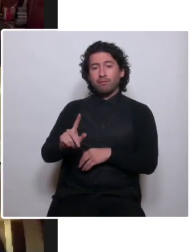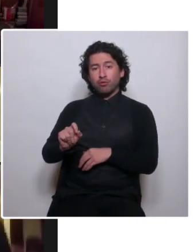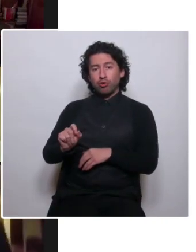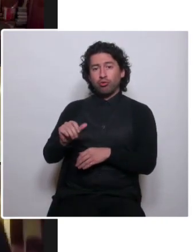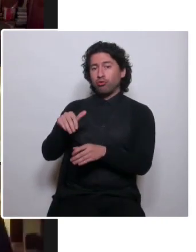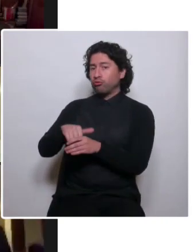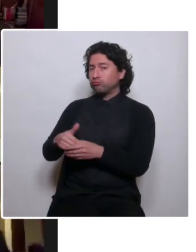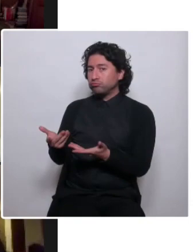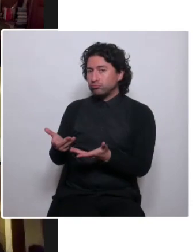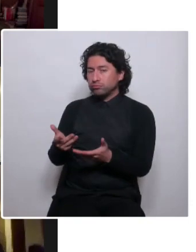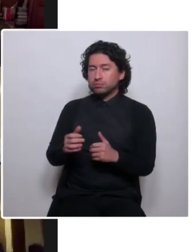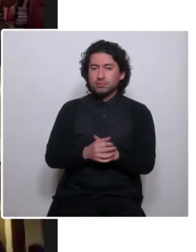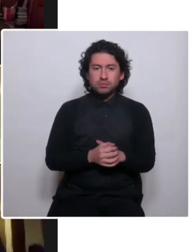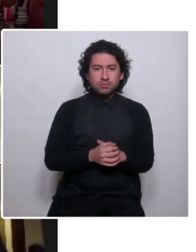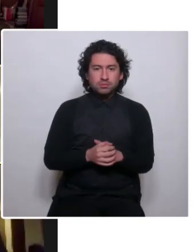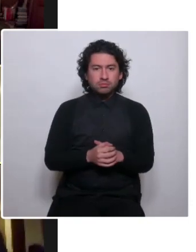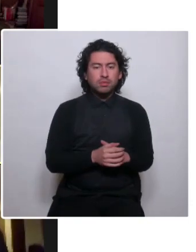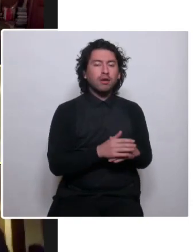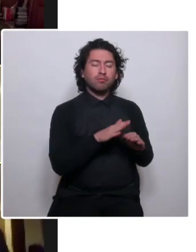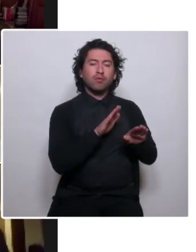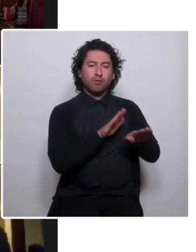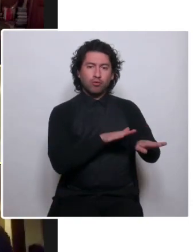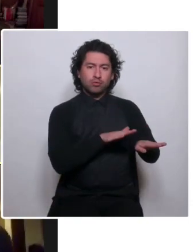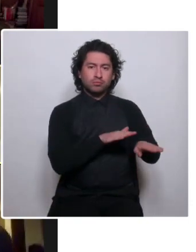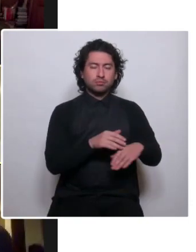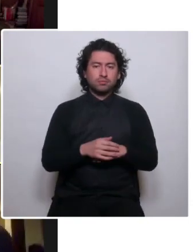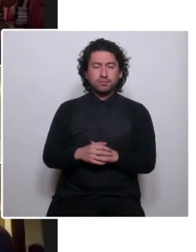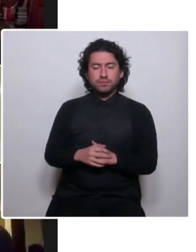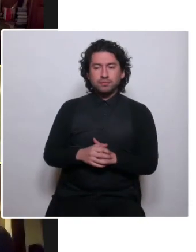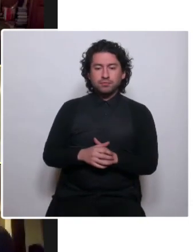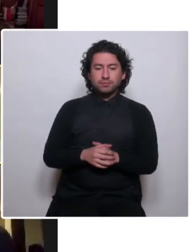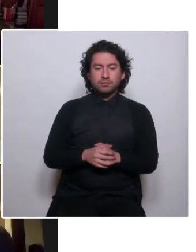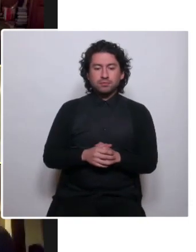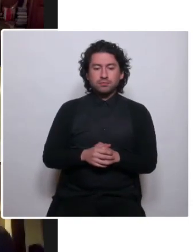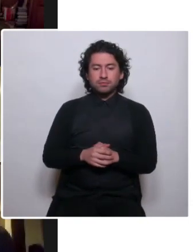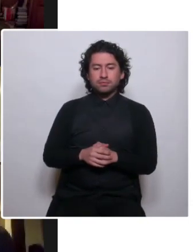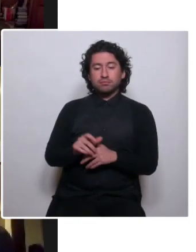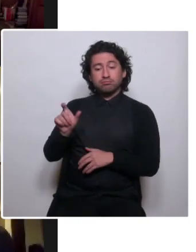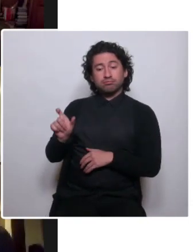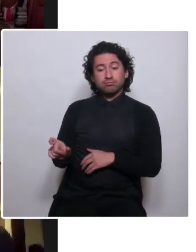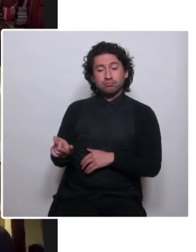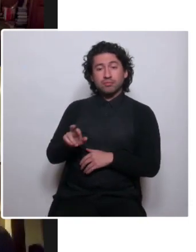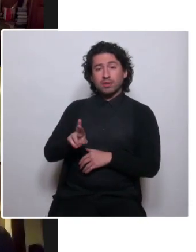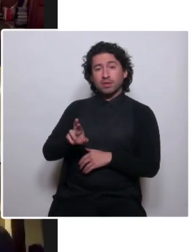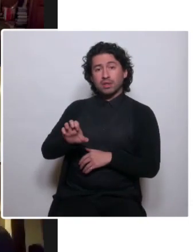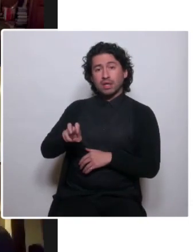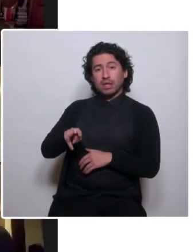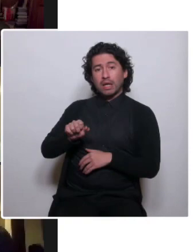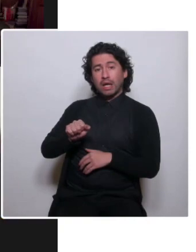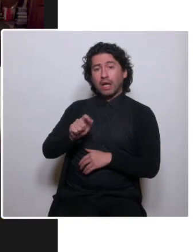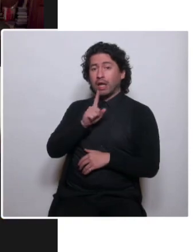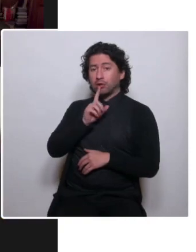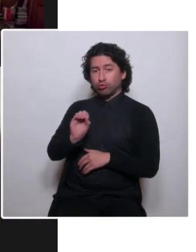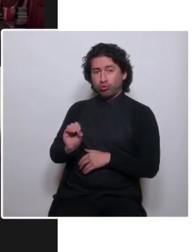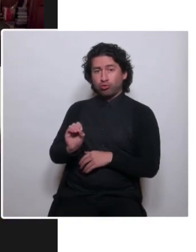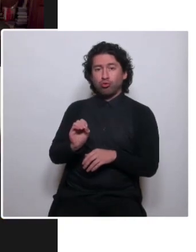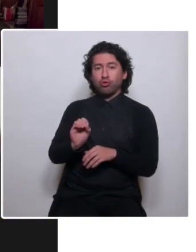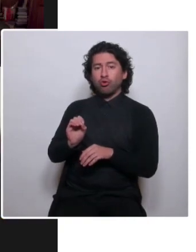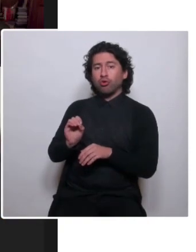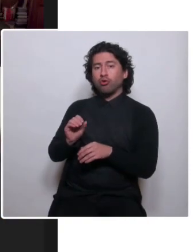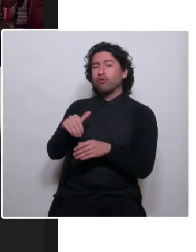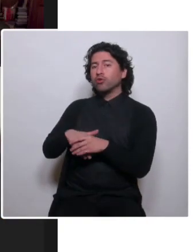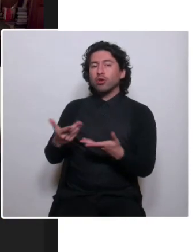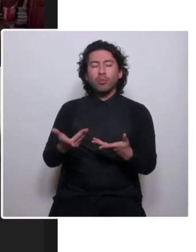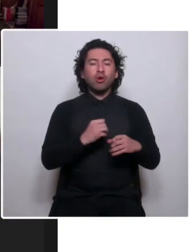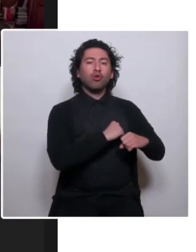vota? A favor, señor secretario. Convencional Renato Garín, ¿cómo vota? En contra,